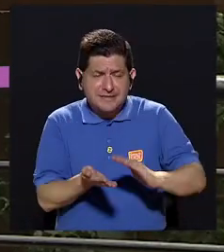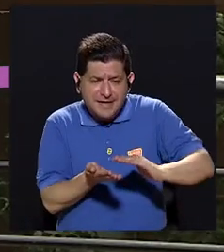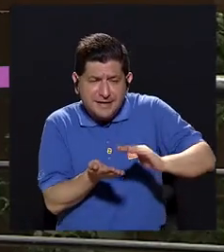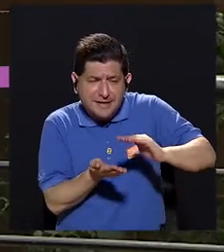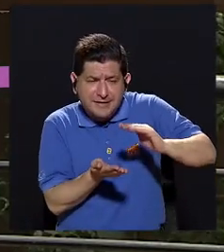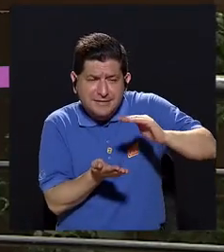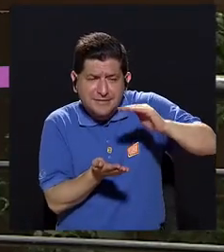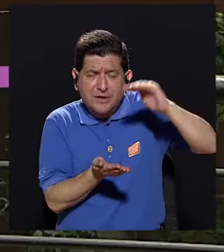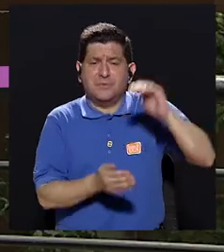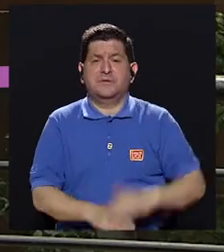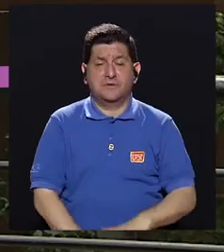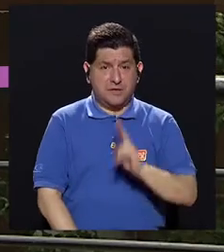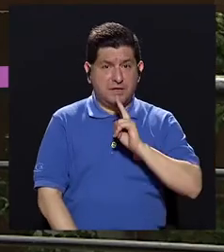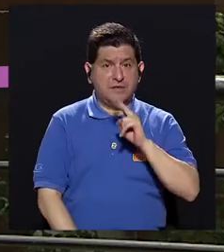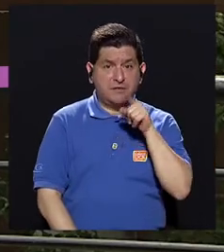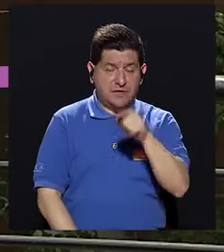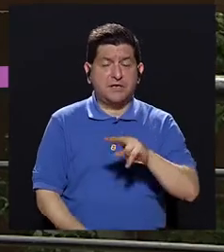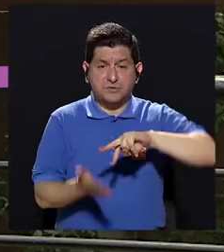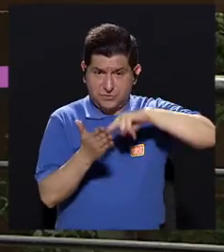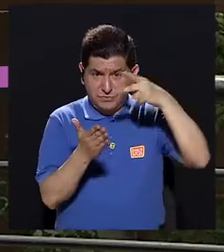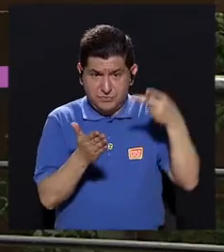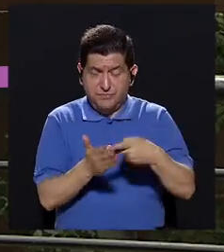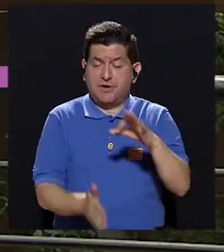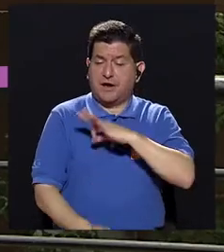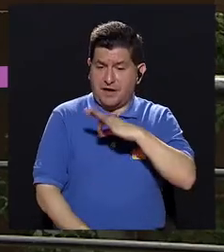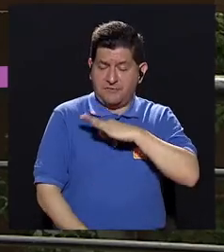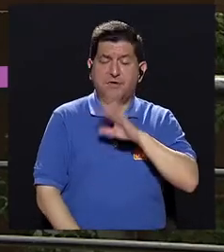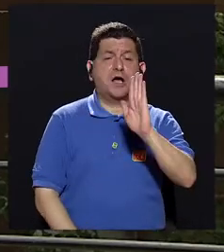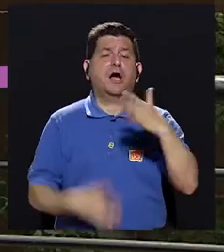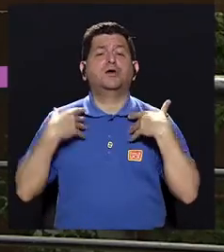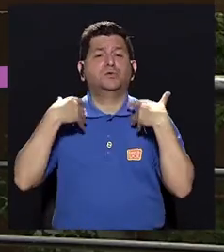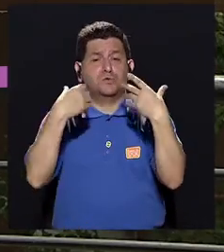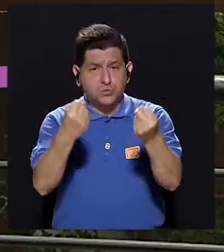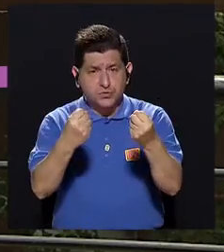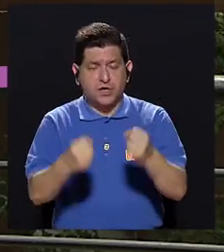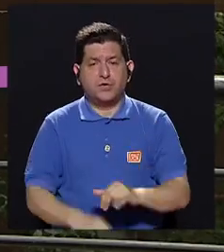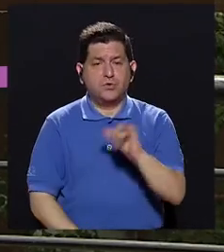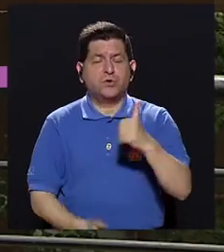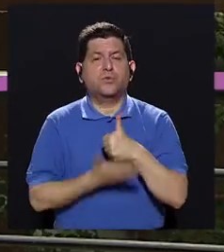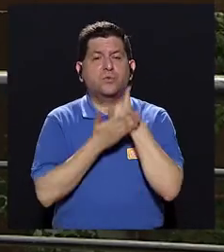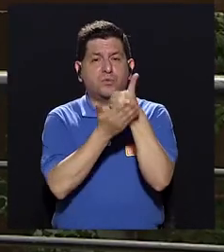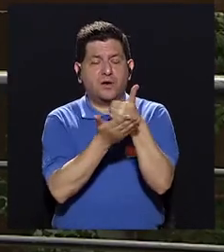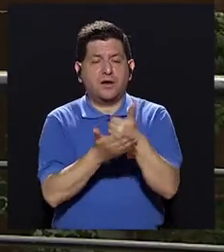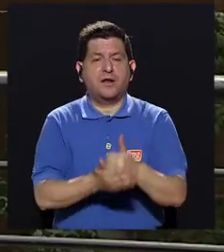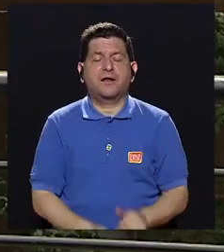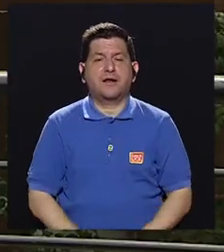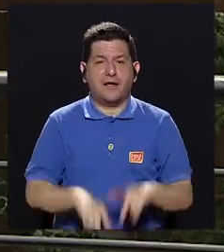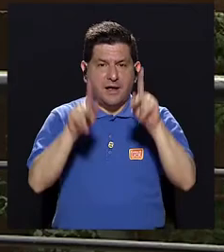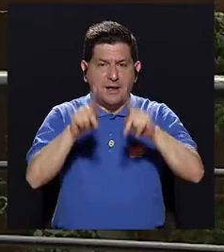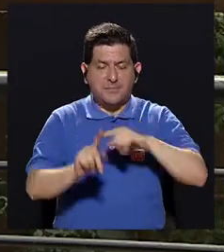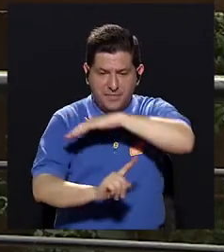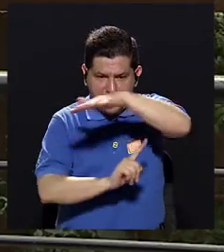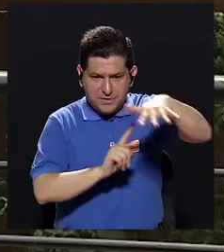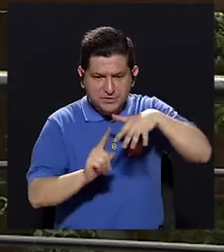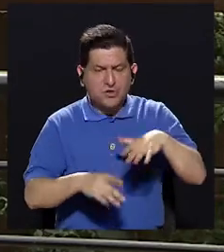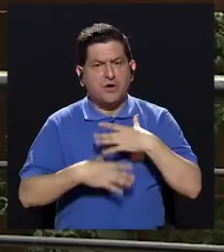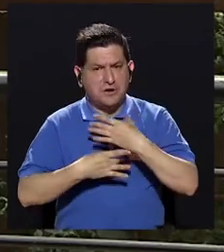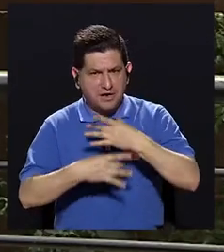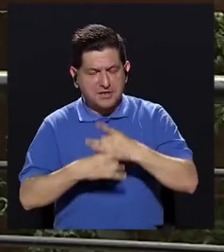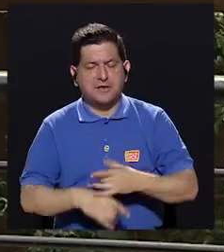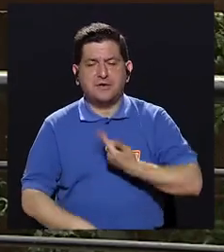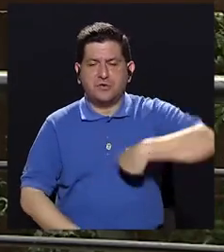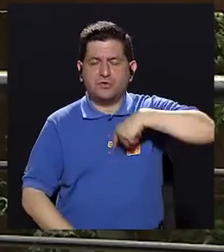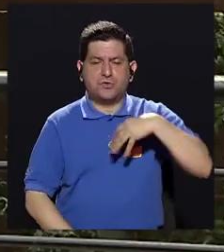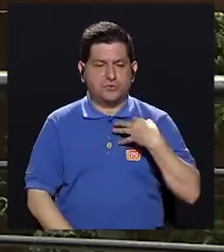poquito más, porque esto realmente va a constituir un beneficio para su salud y va a ayudar a los suyos a contagiarlos para